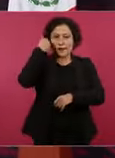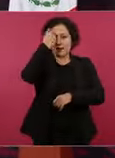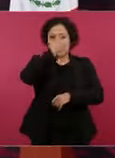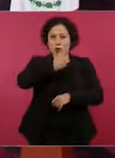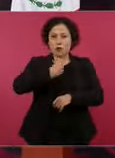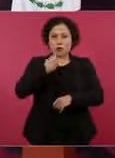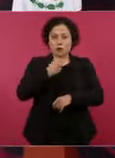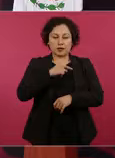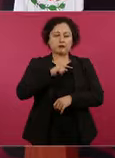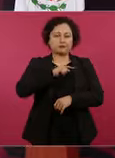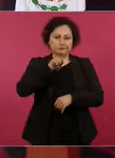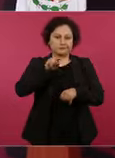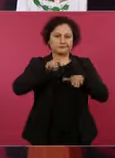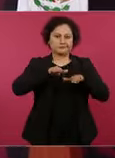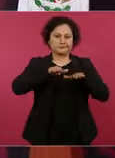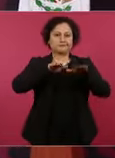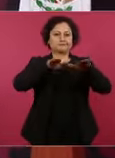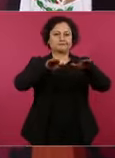Juárez.